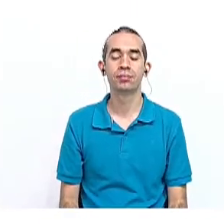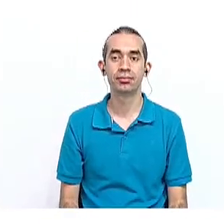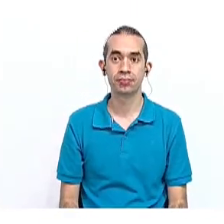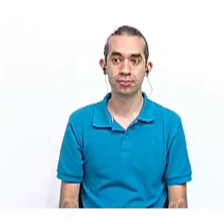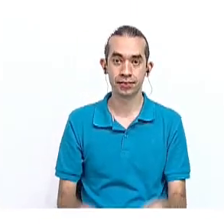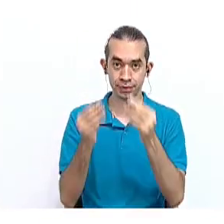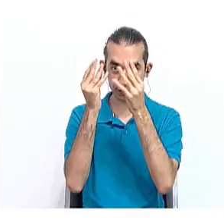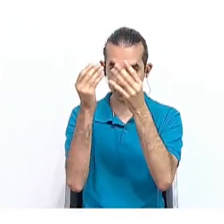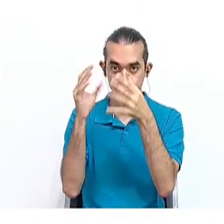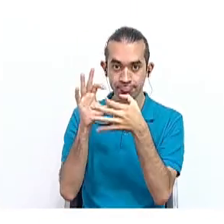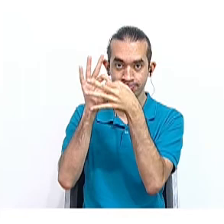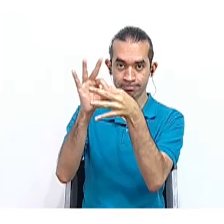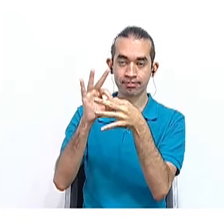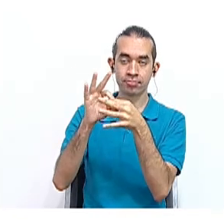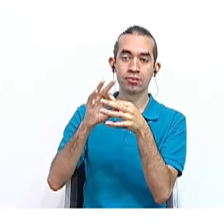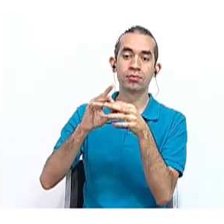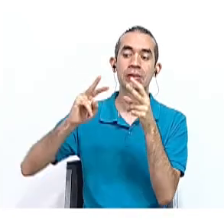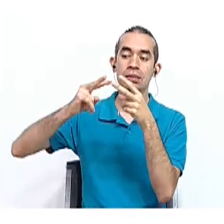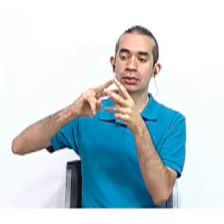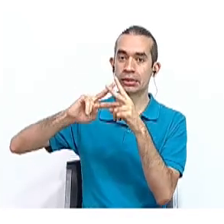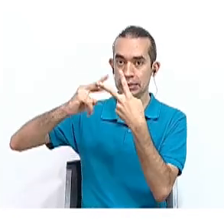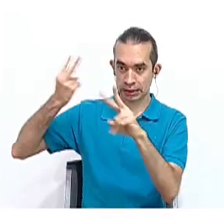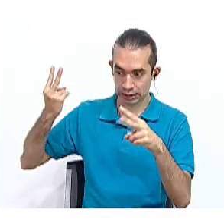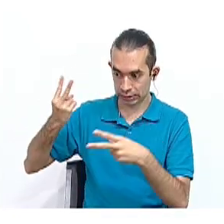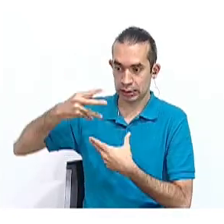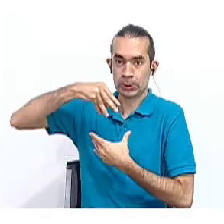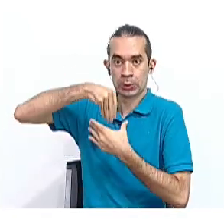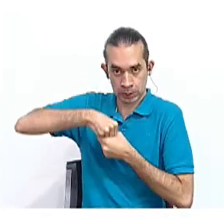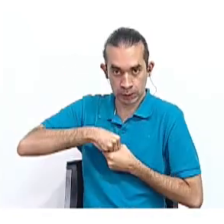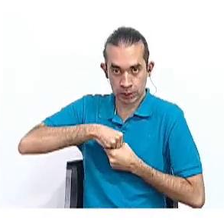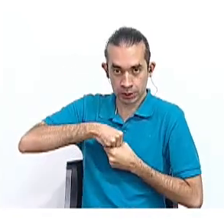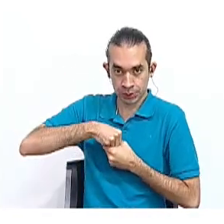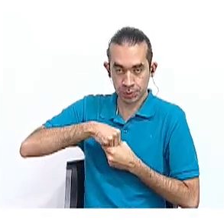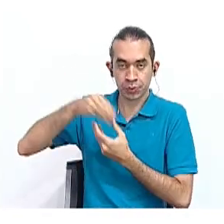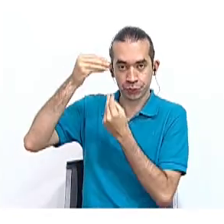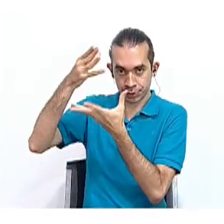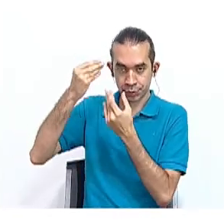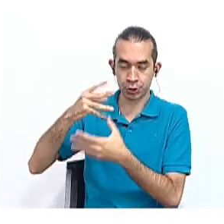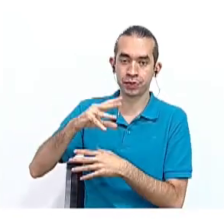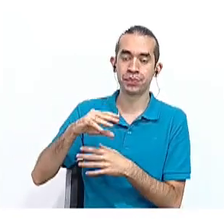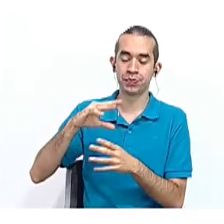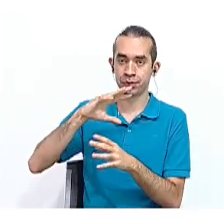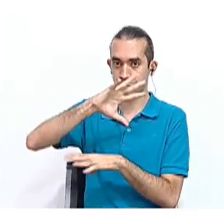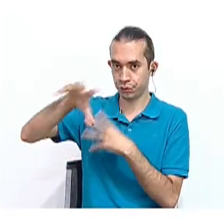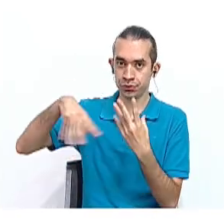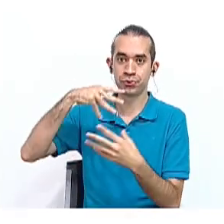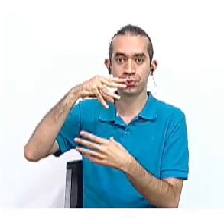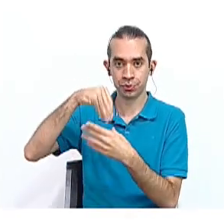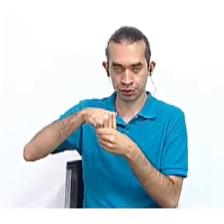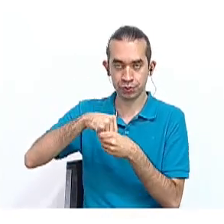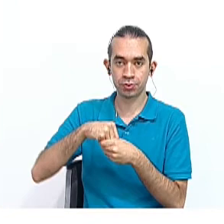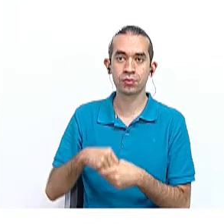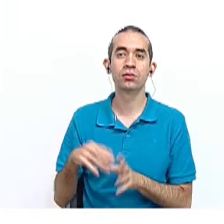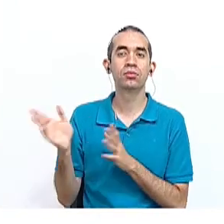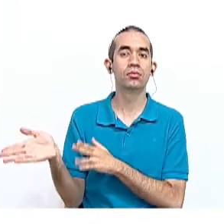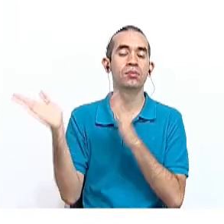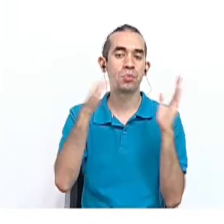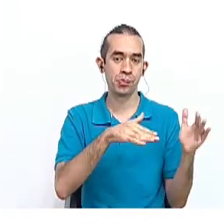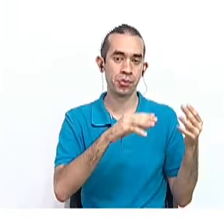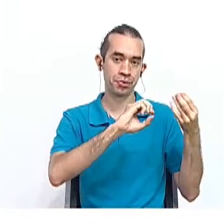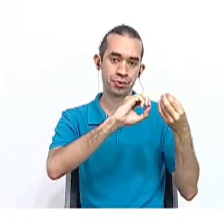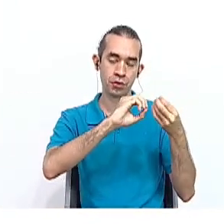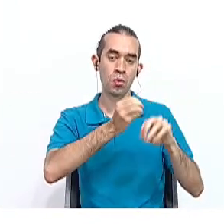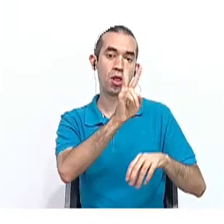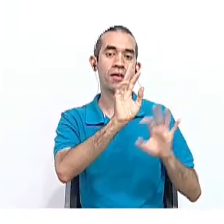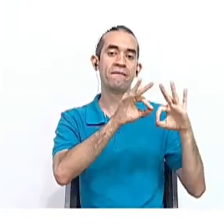datos nos referimos al genotipo, la información genética. Por otra parte, en la familia identificada con el número